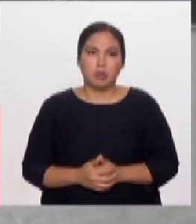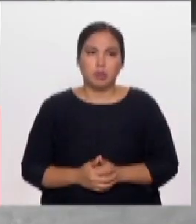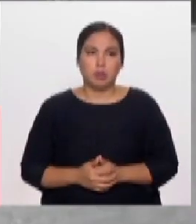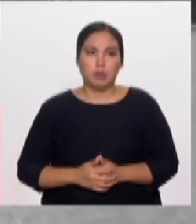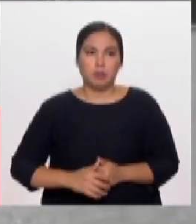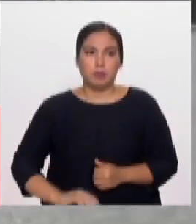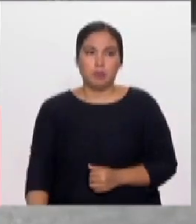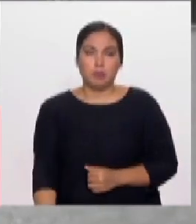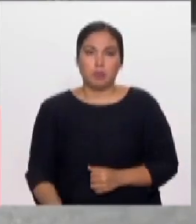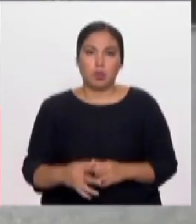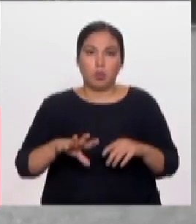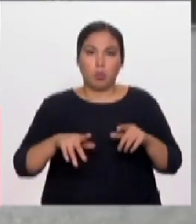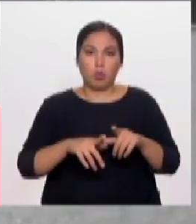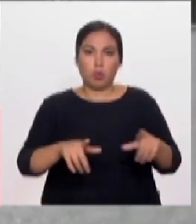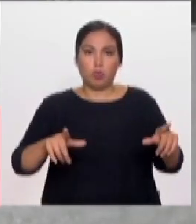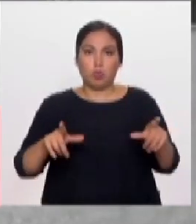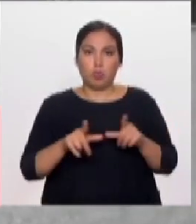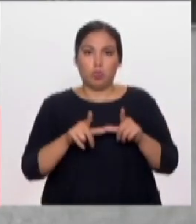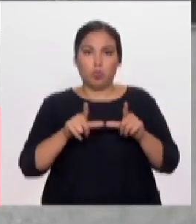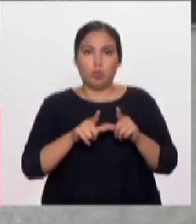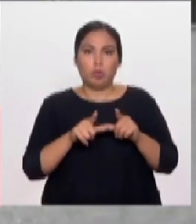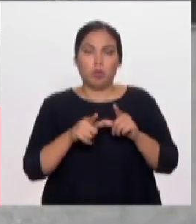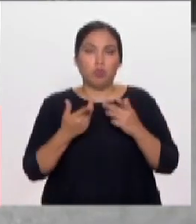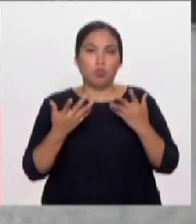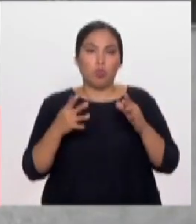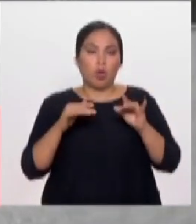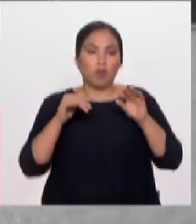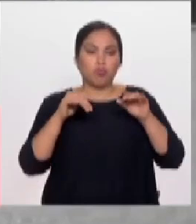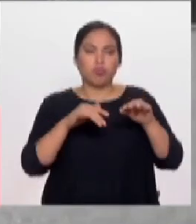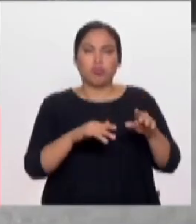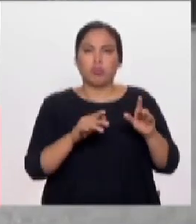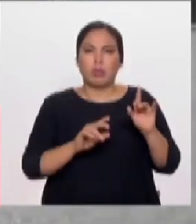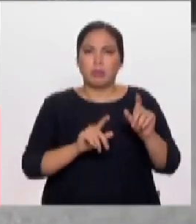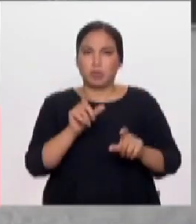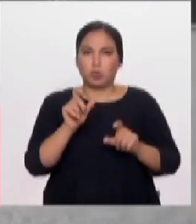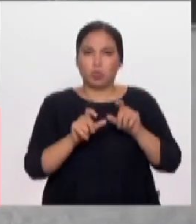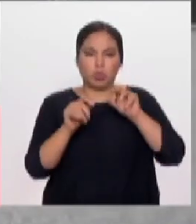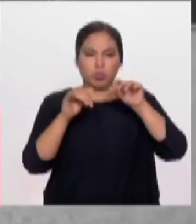Moreno en Santa Elena? Porque son las zonas de menor influencia